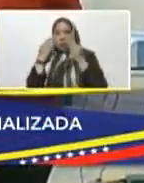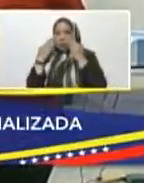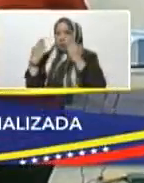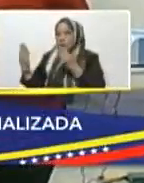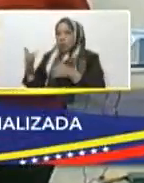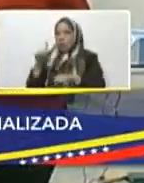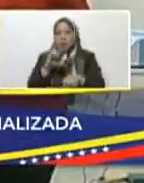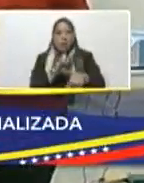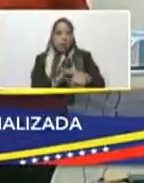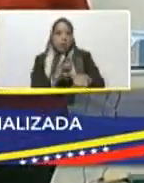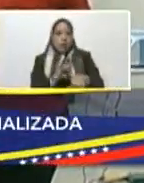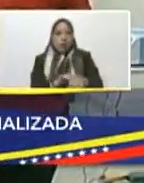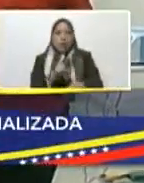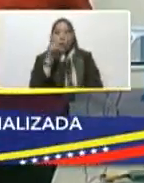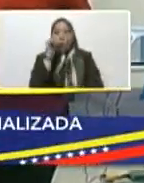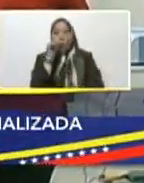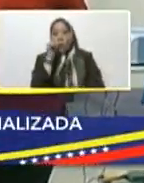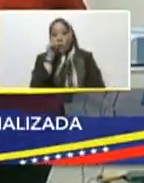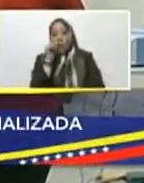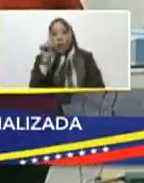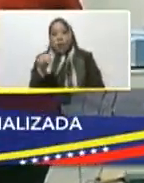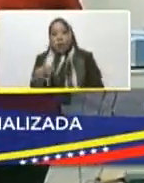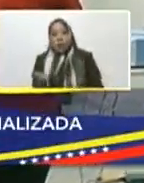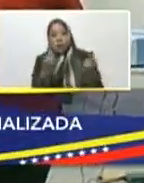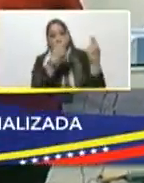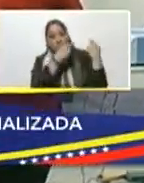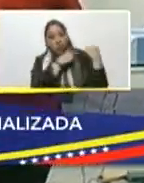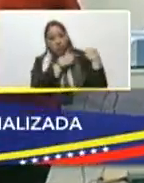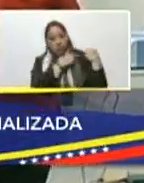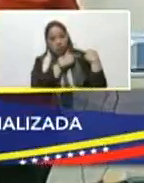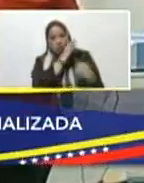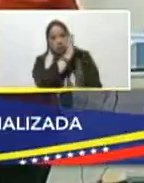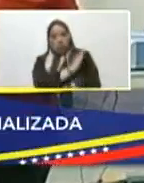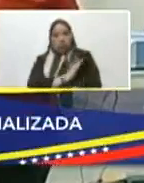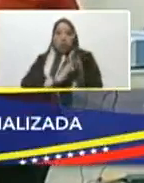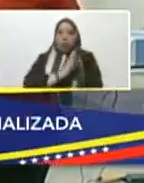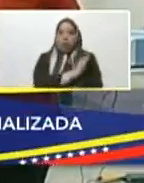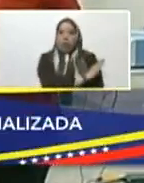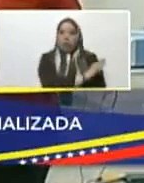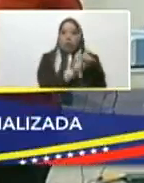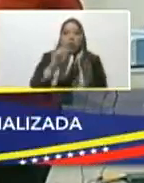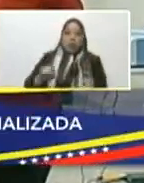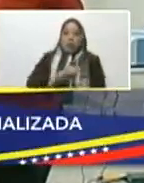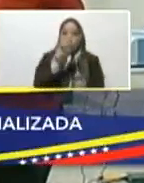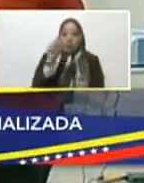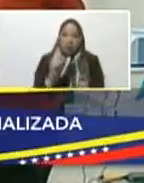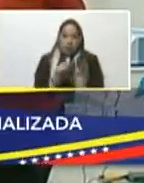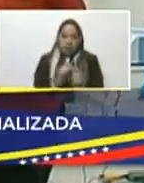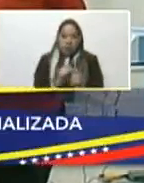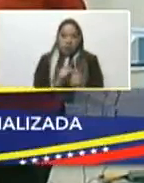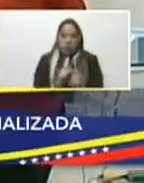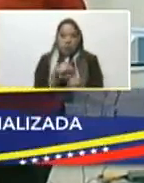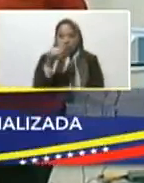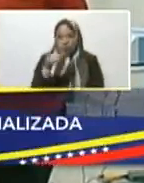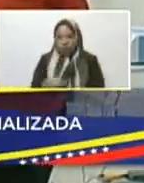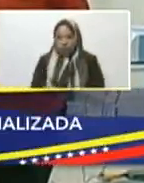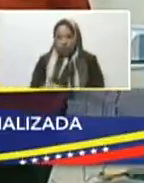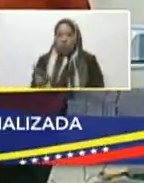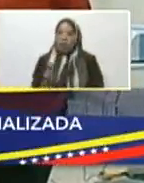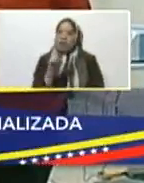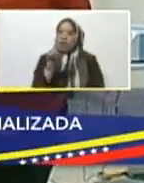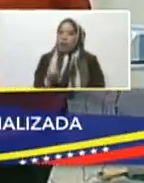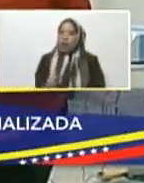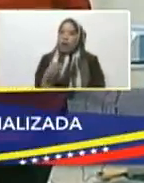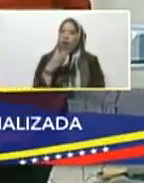doctor Oteicochea, nuestra directora de la Clínica Popular Especializada Eliezer Canelón. Ya ahorita vamos también